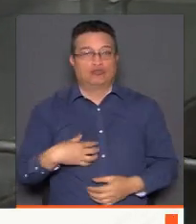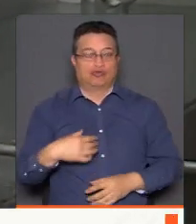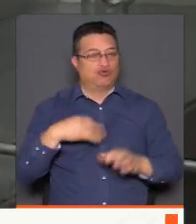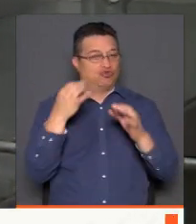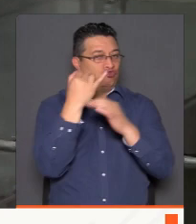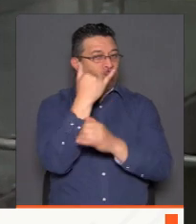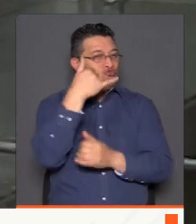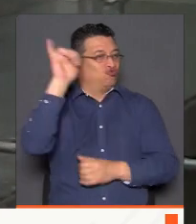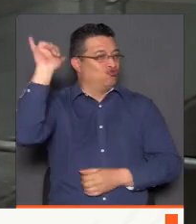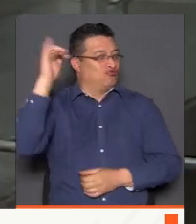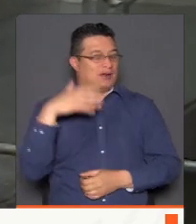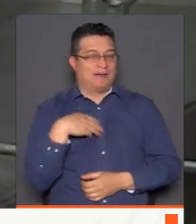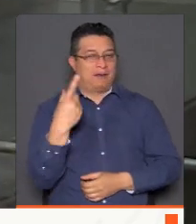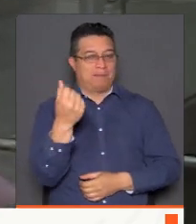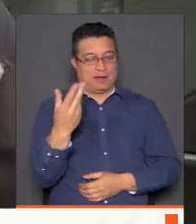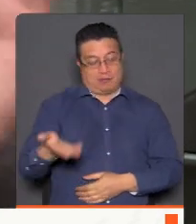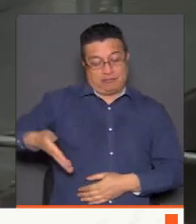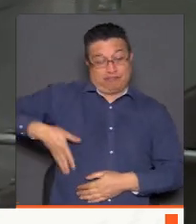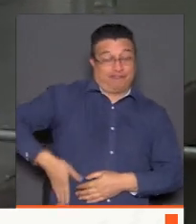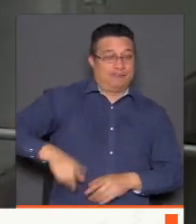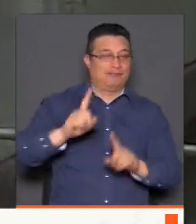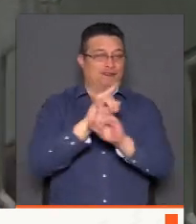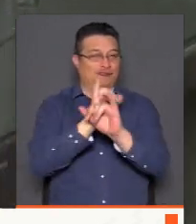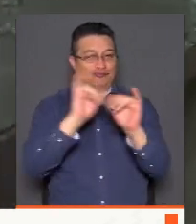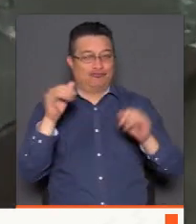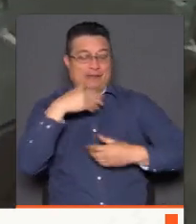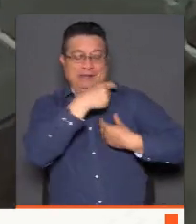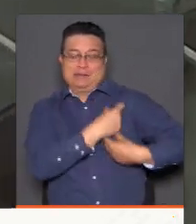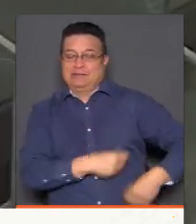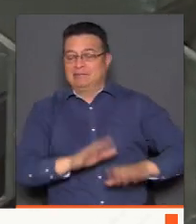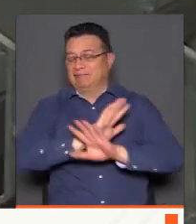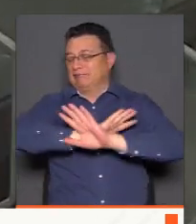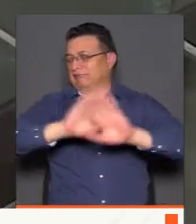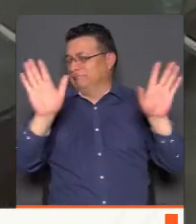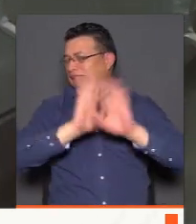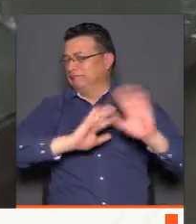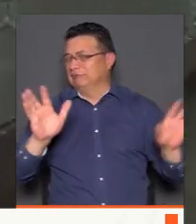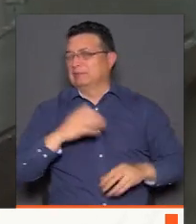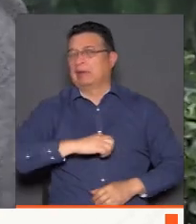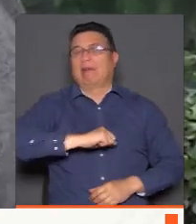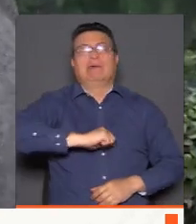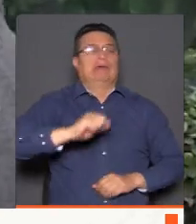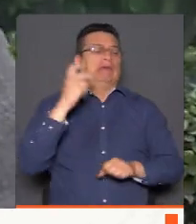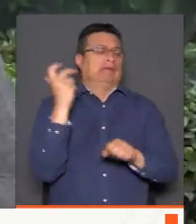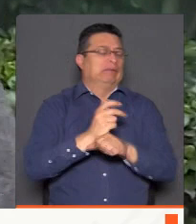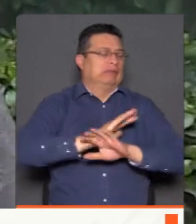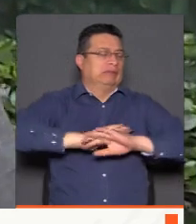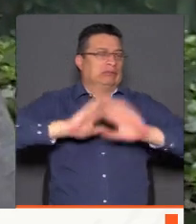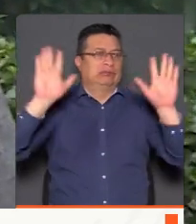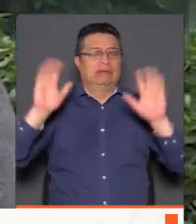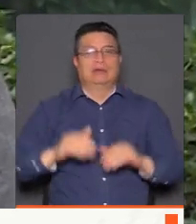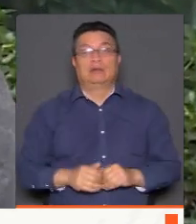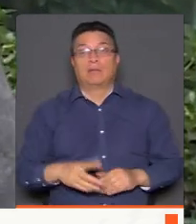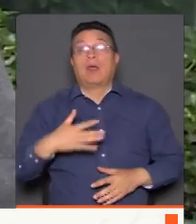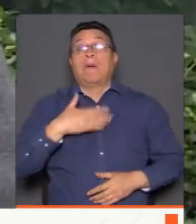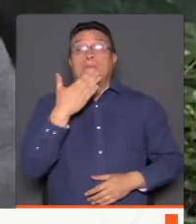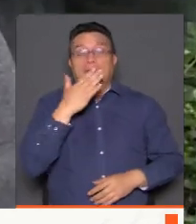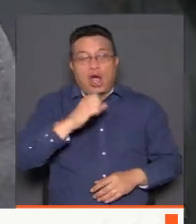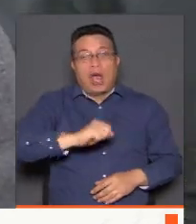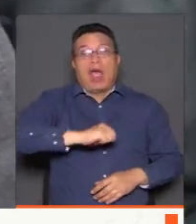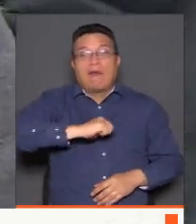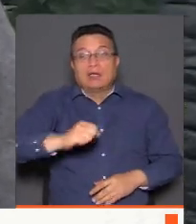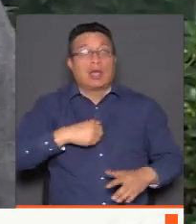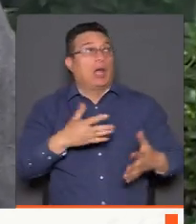dinero en los bolsillos y no ando con cartera tampoco. ¿Para evitar robos? Así es. Uno evita hasta